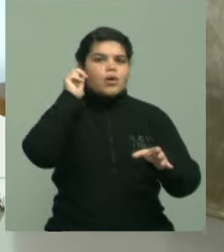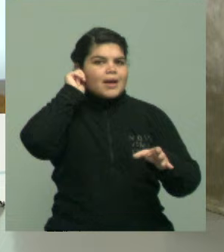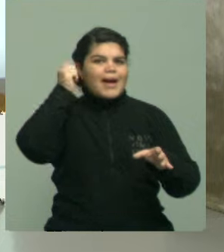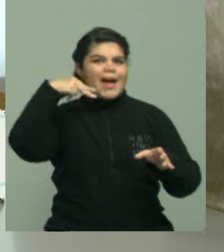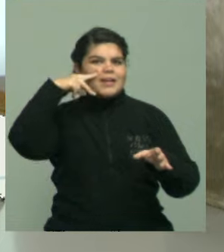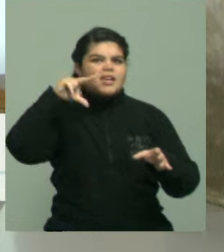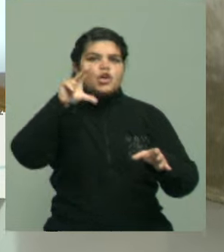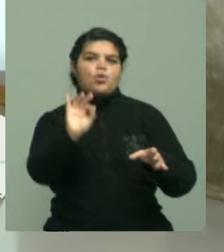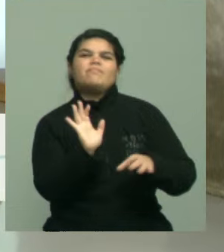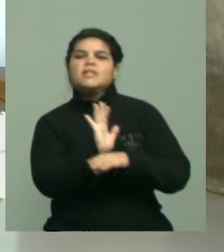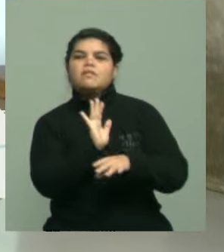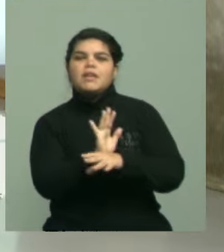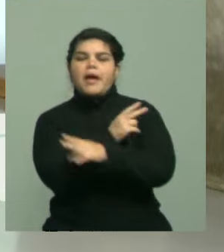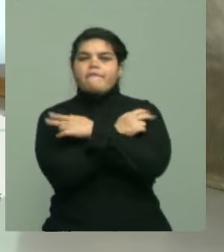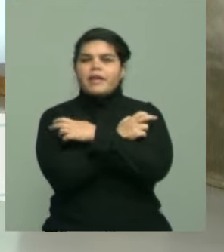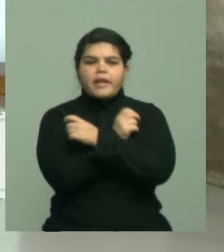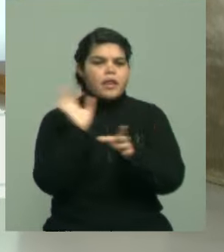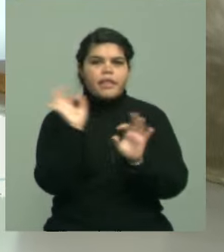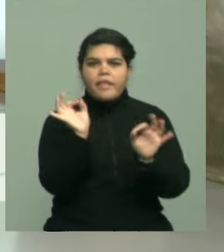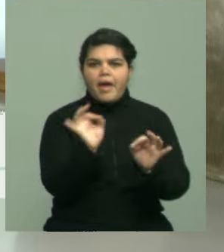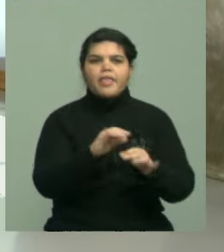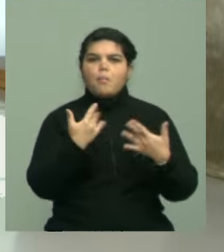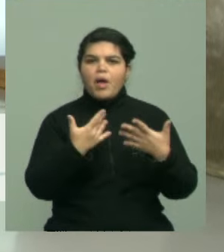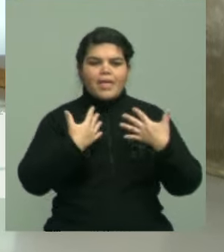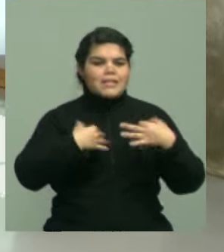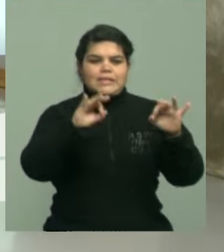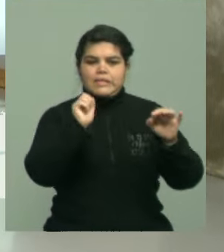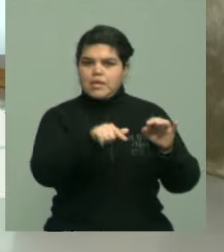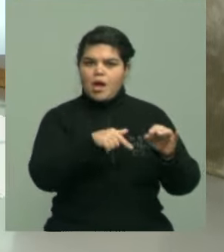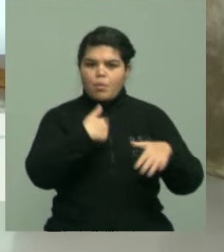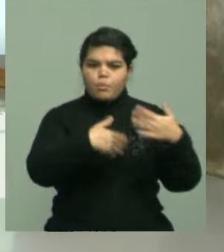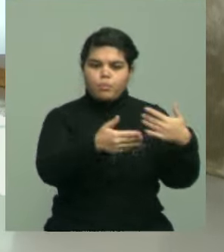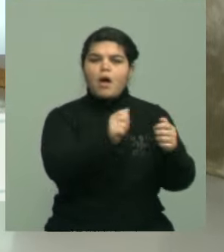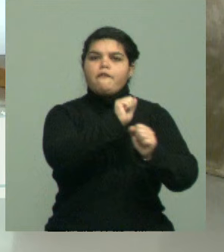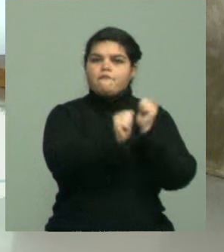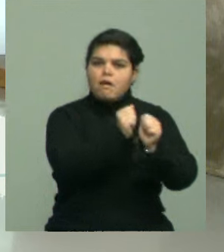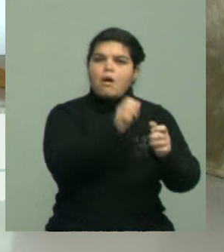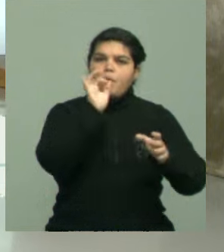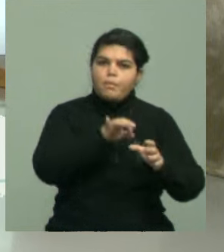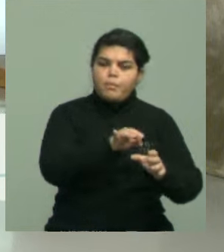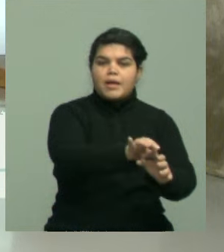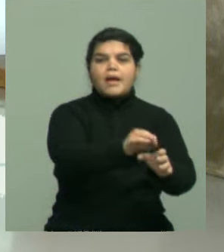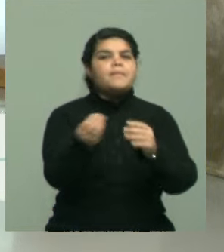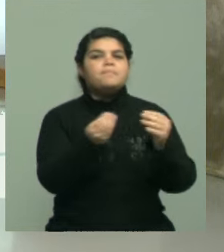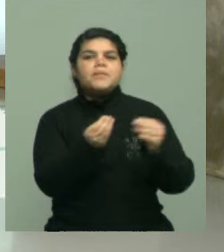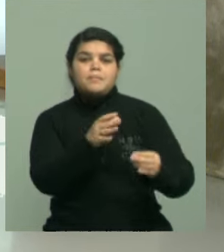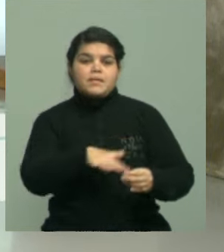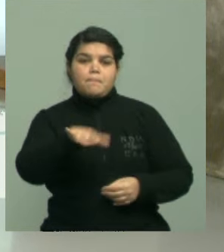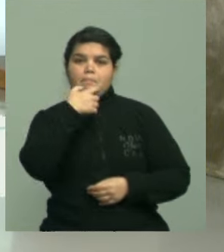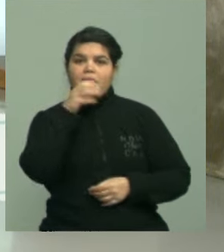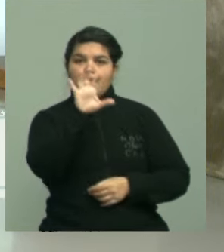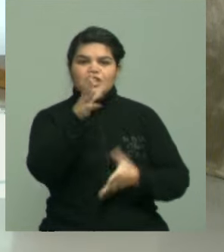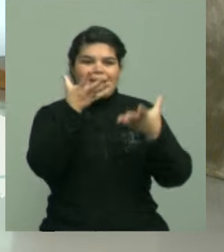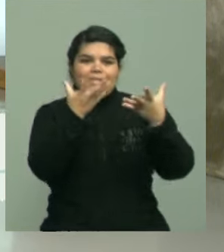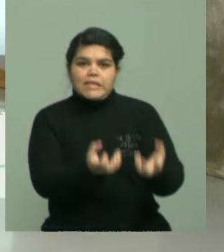no usar controles de plaga sintéticos. Todo el clima seco beneficia a los cultivos orgánicos.